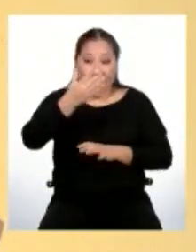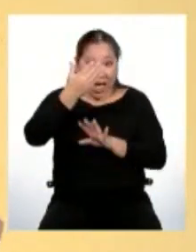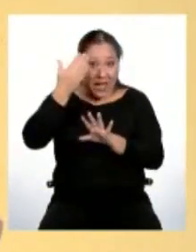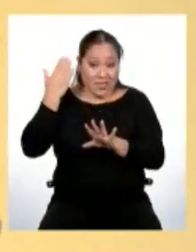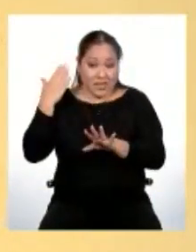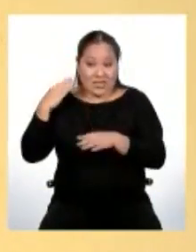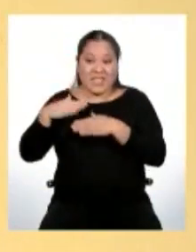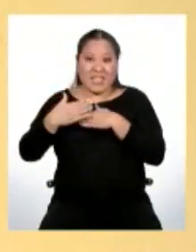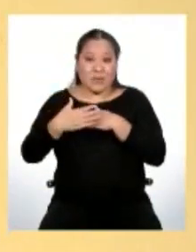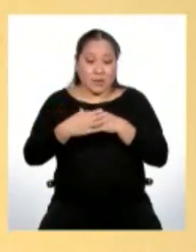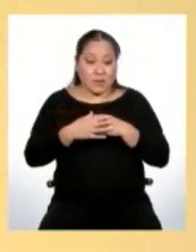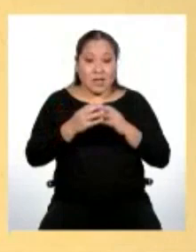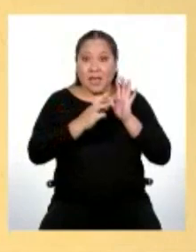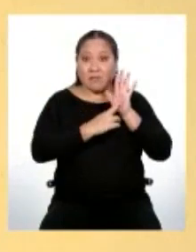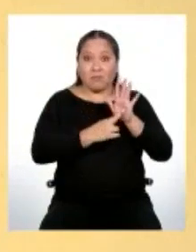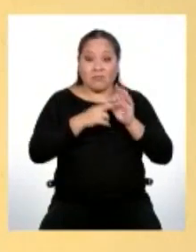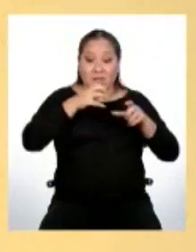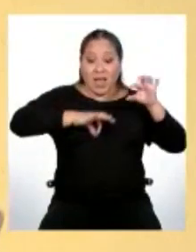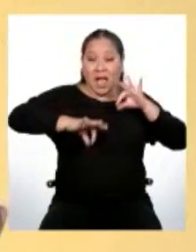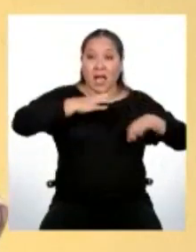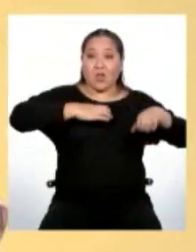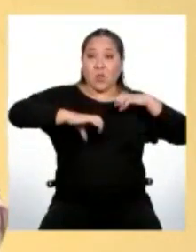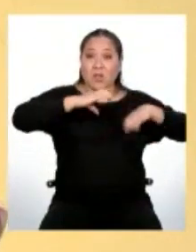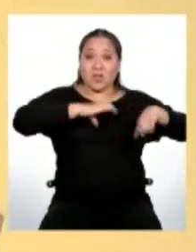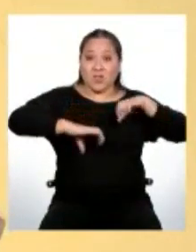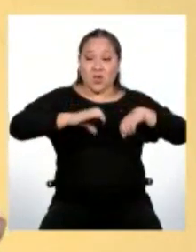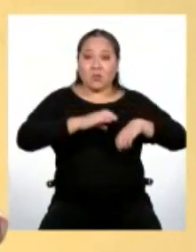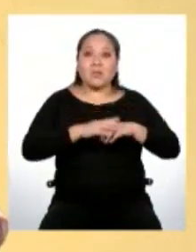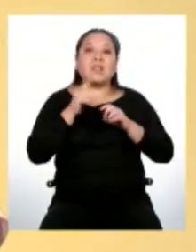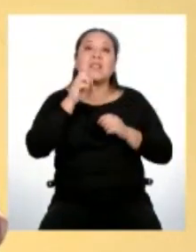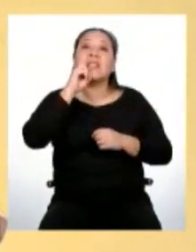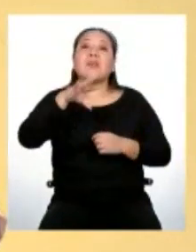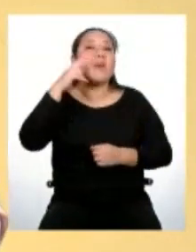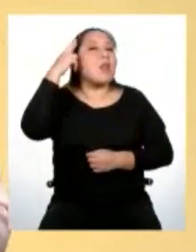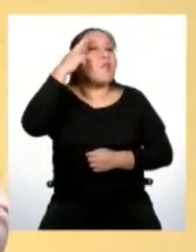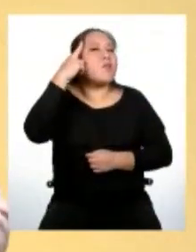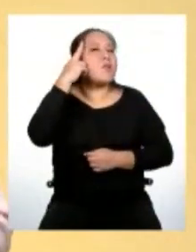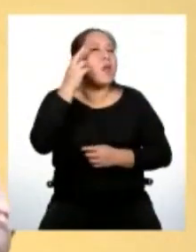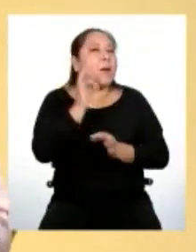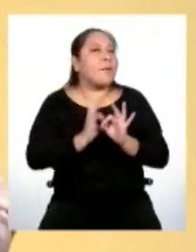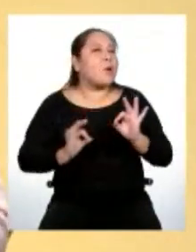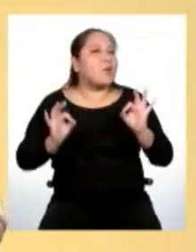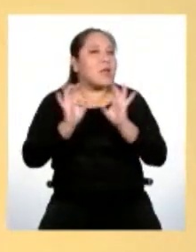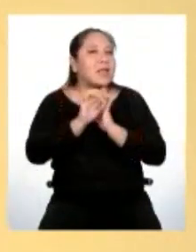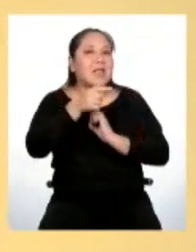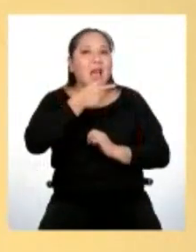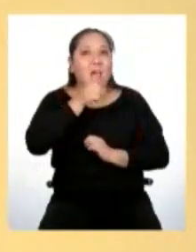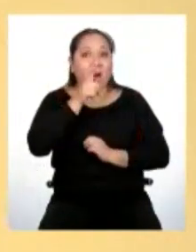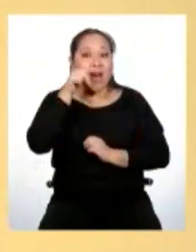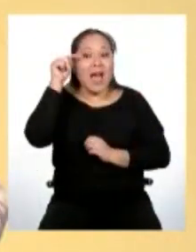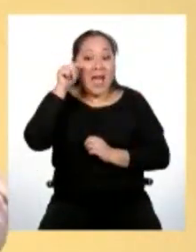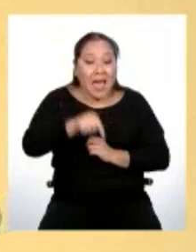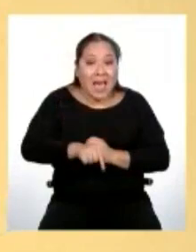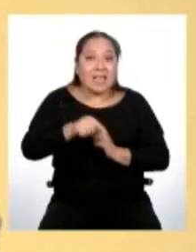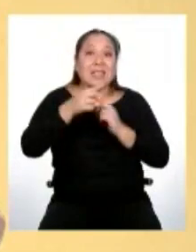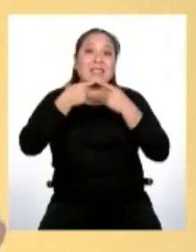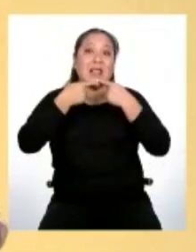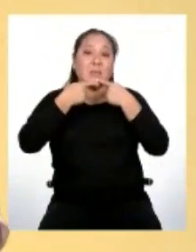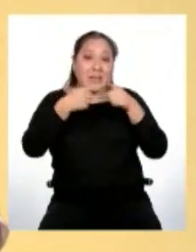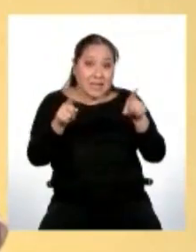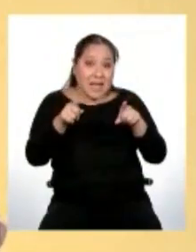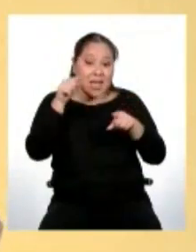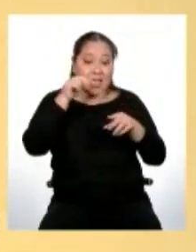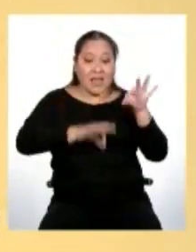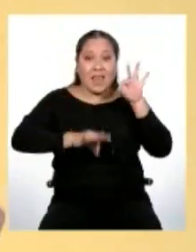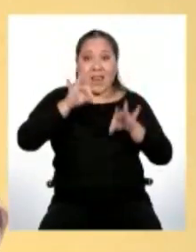representación, todos hemos reflexionado sobre el tema de la importancia del agua. Y justamente esa es la finalidad de una